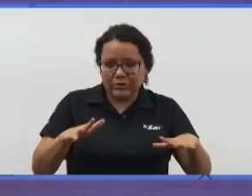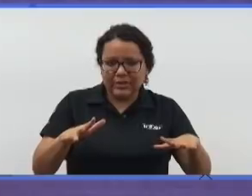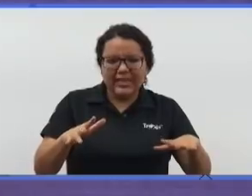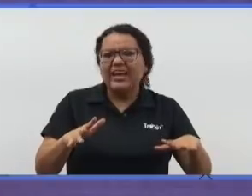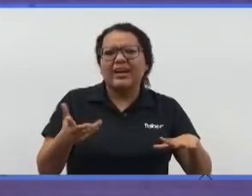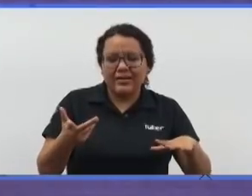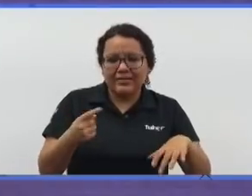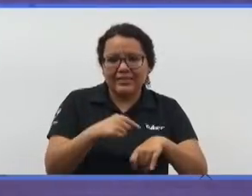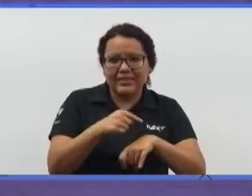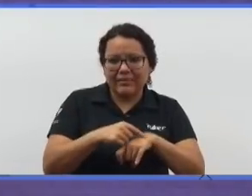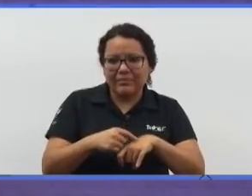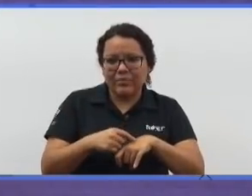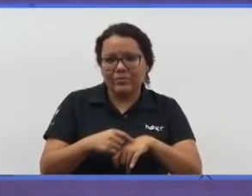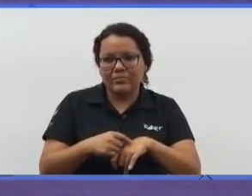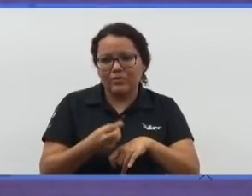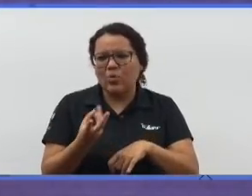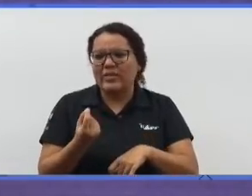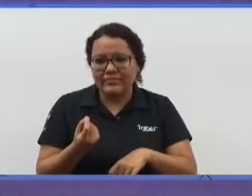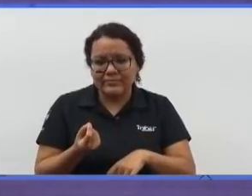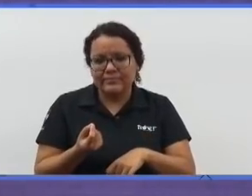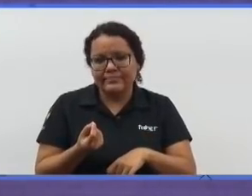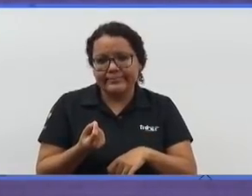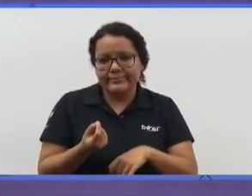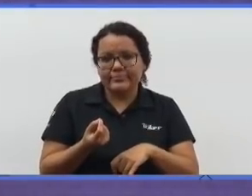entonces se nos olvidó que existen